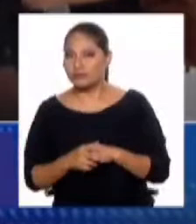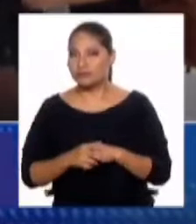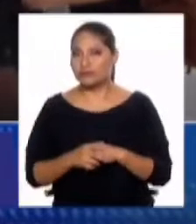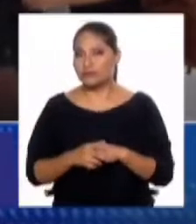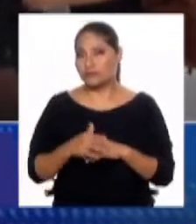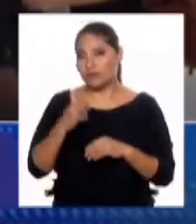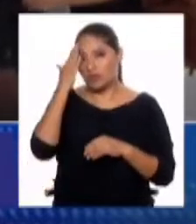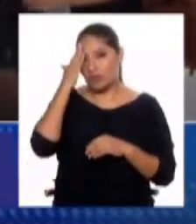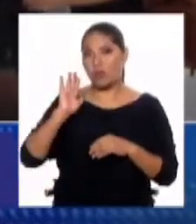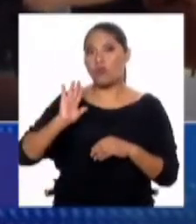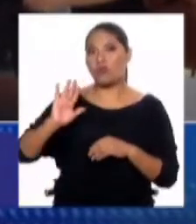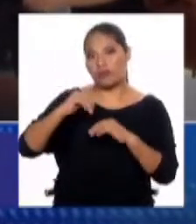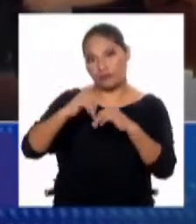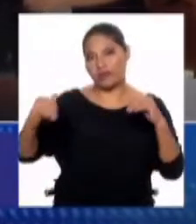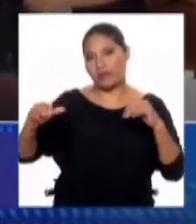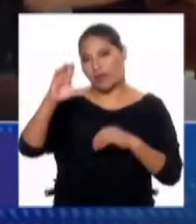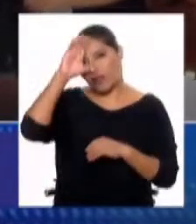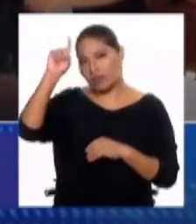de lado a su embajadora.